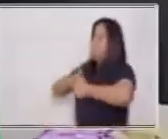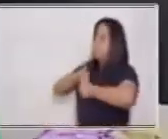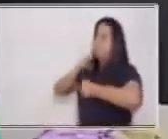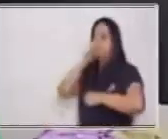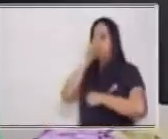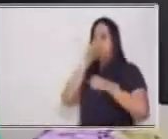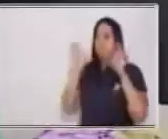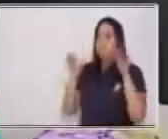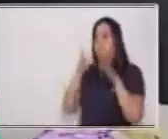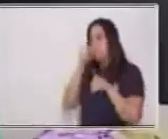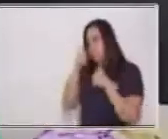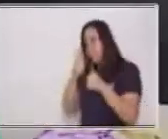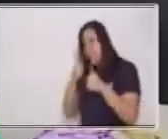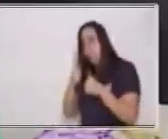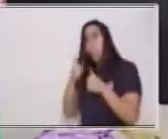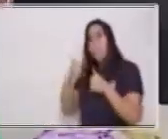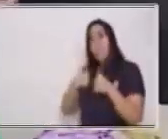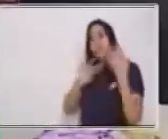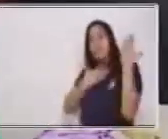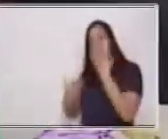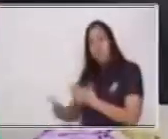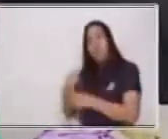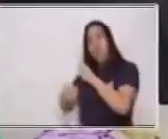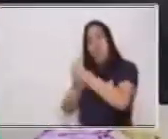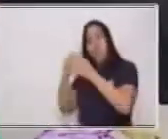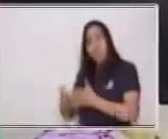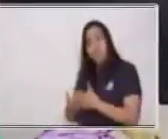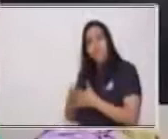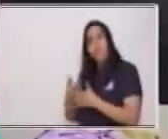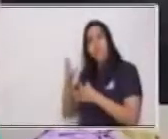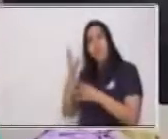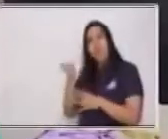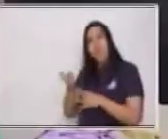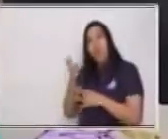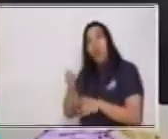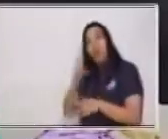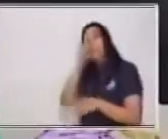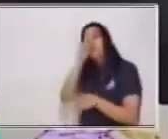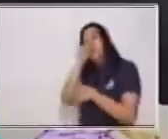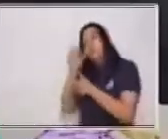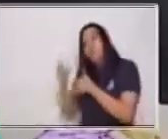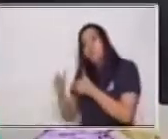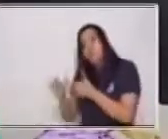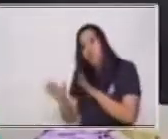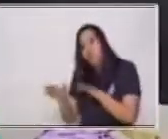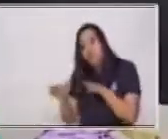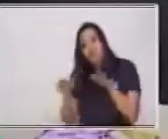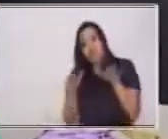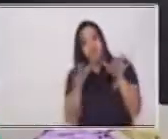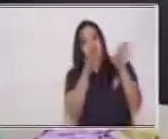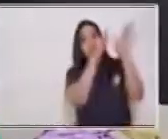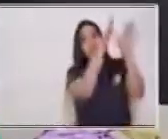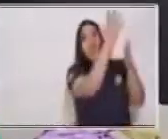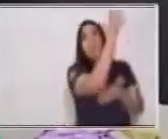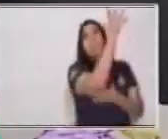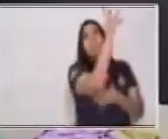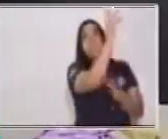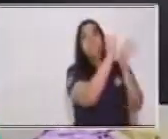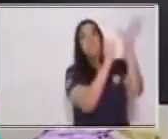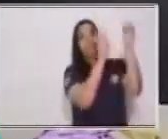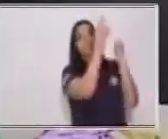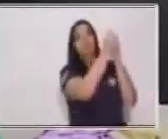alimentar. El periquito se fue hacia el árbol a cortar las manzanas para que se pudiera alimentar la